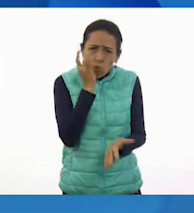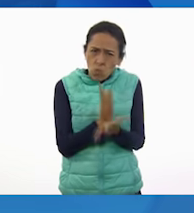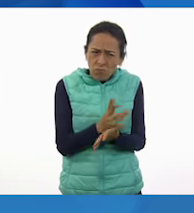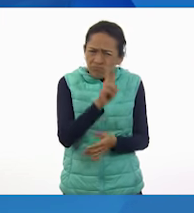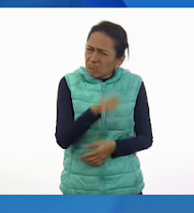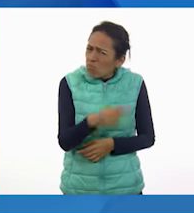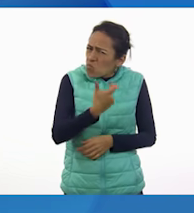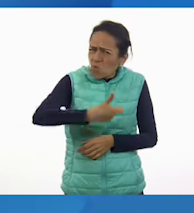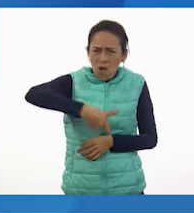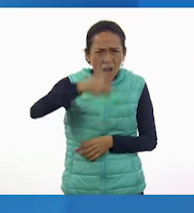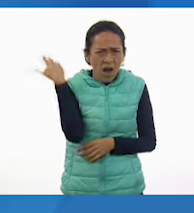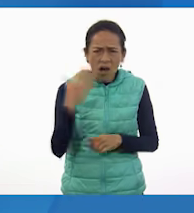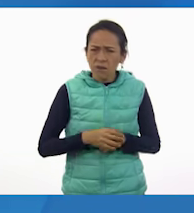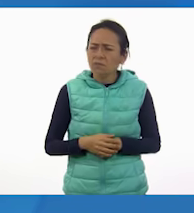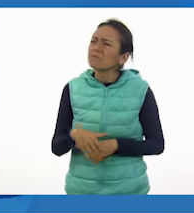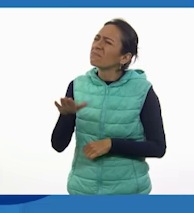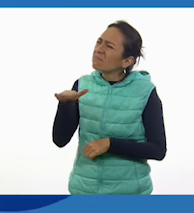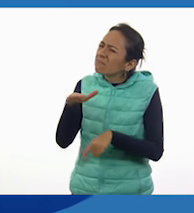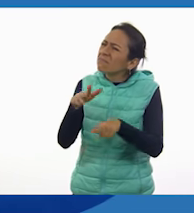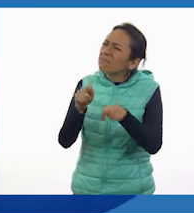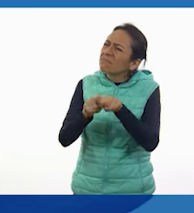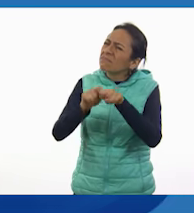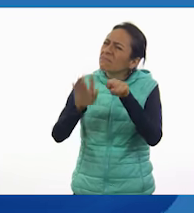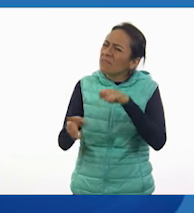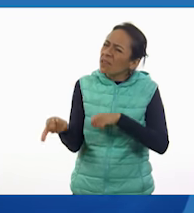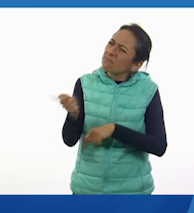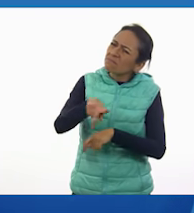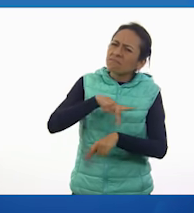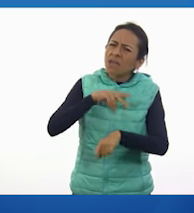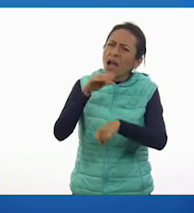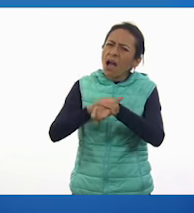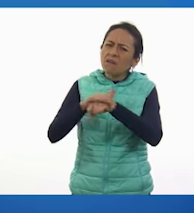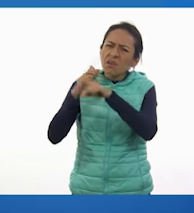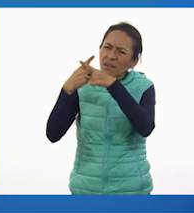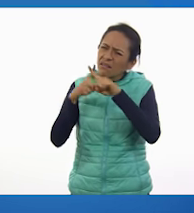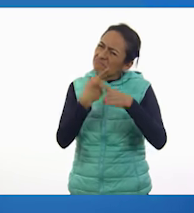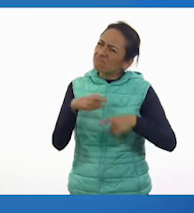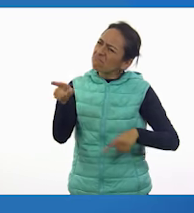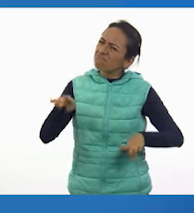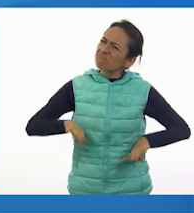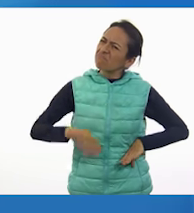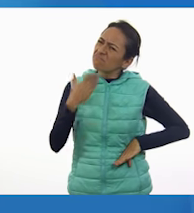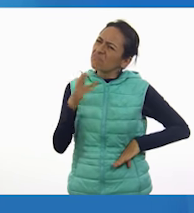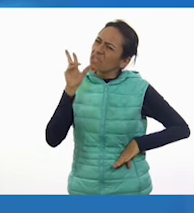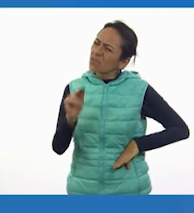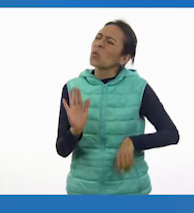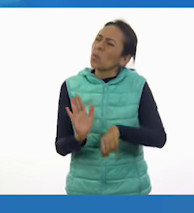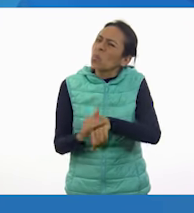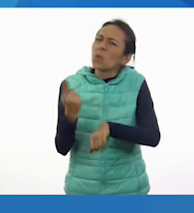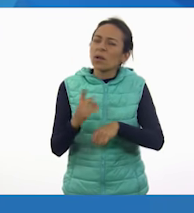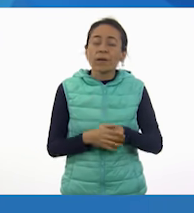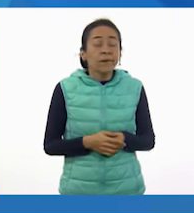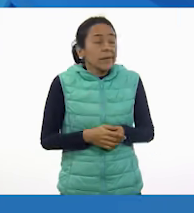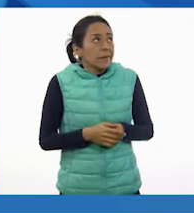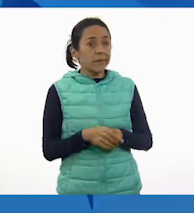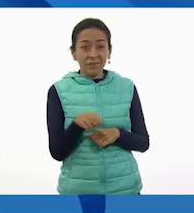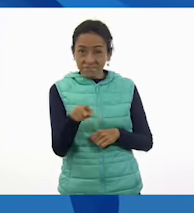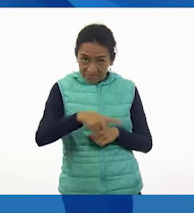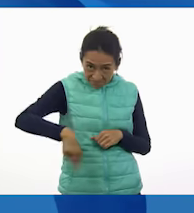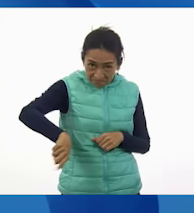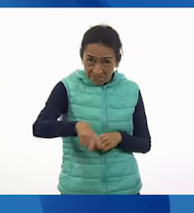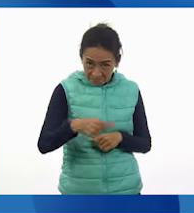Oye, tía, ¿por qué no te cayó bien mi amiga Cristina? Ay, esa gente es muy ignorante y